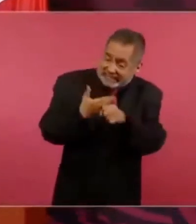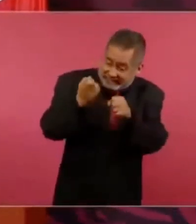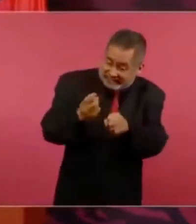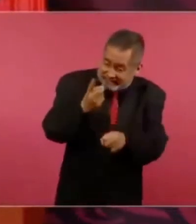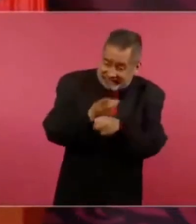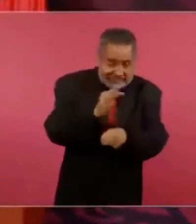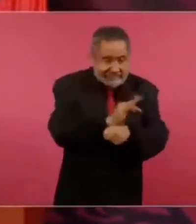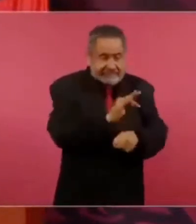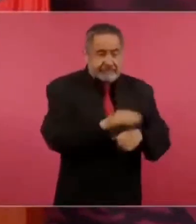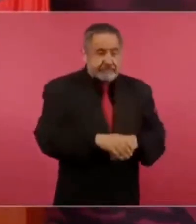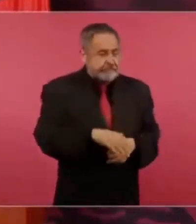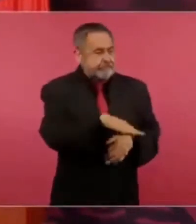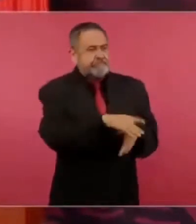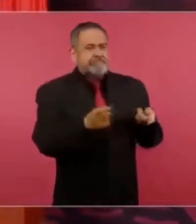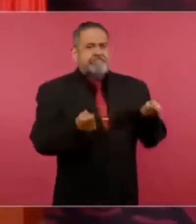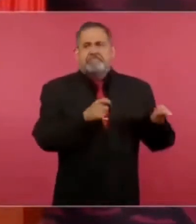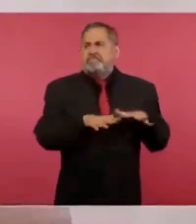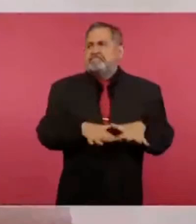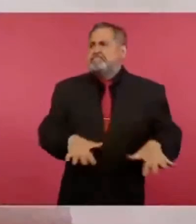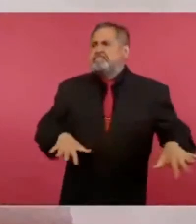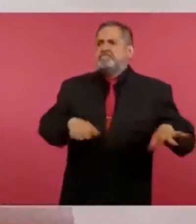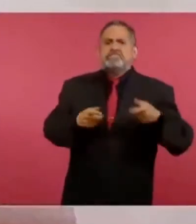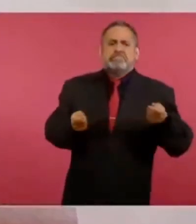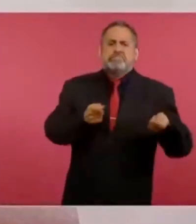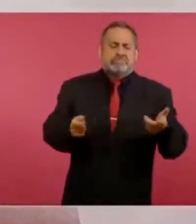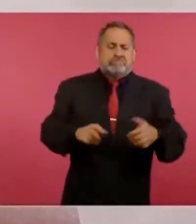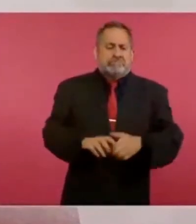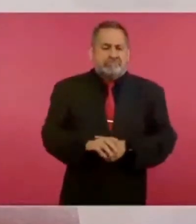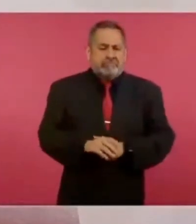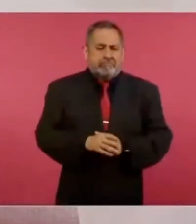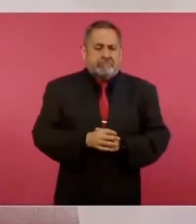que controlaban todo.